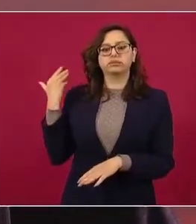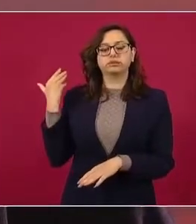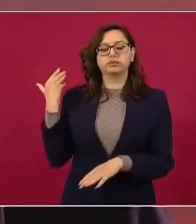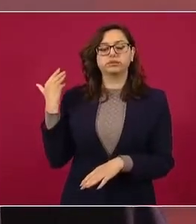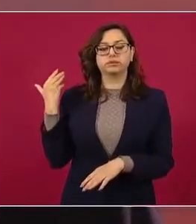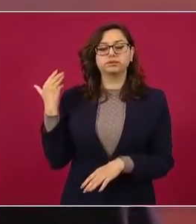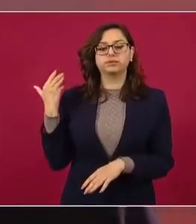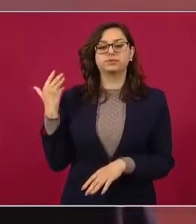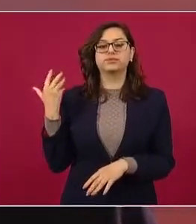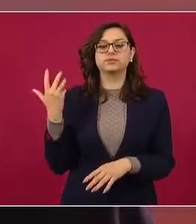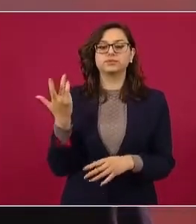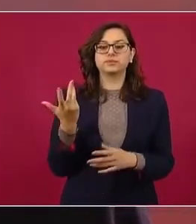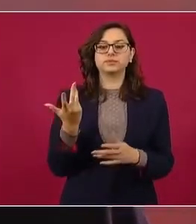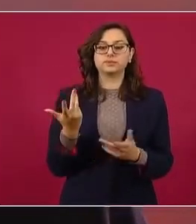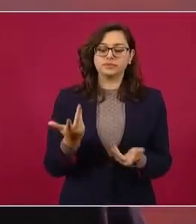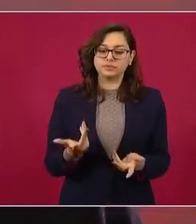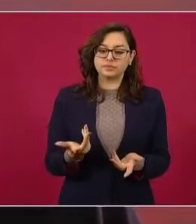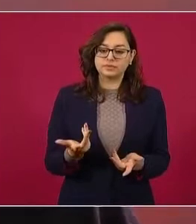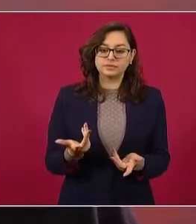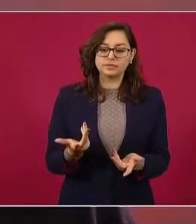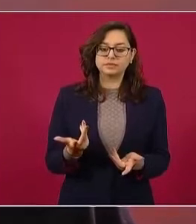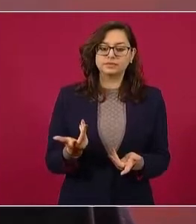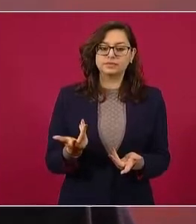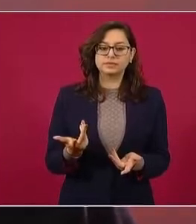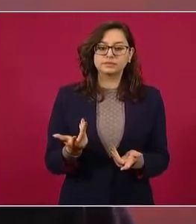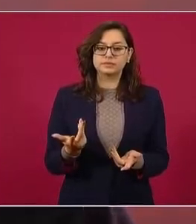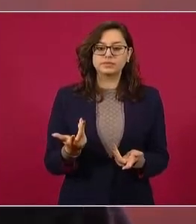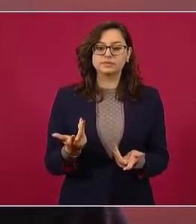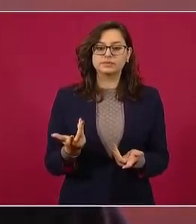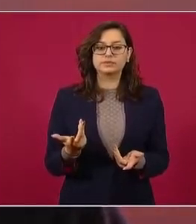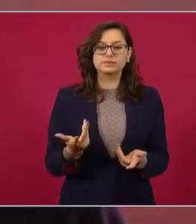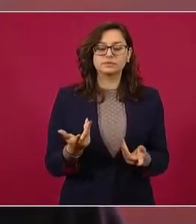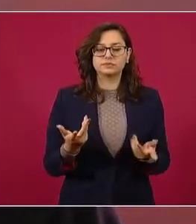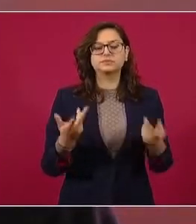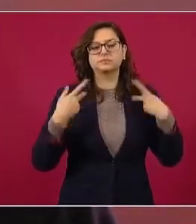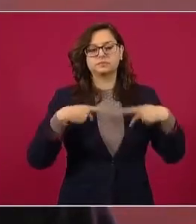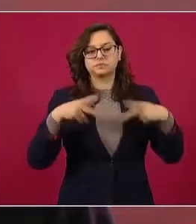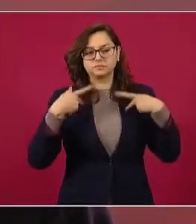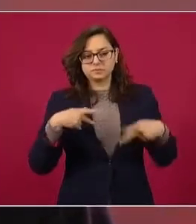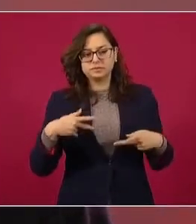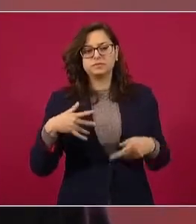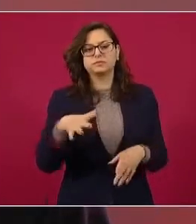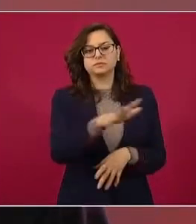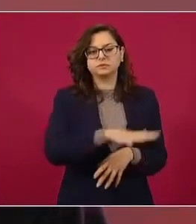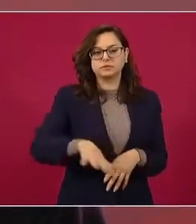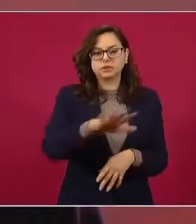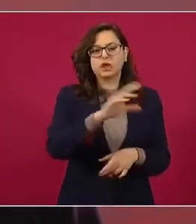con opciones para la población,